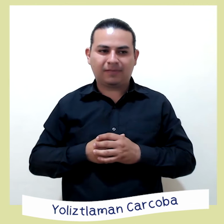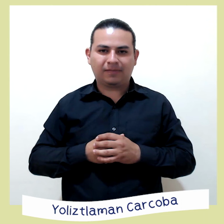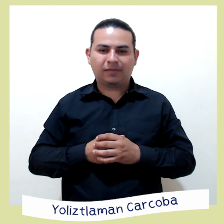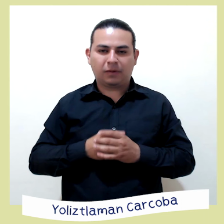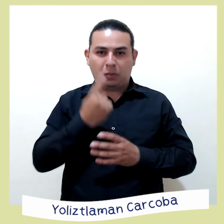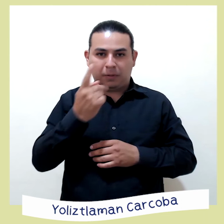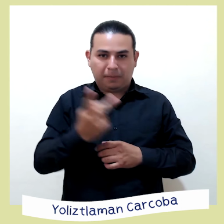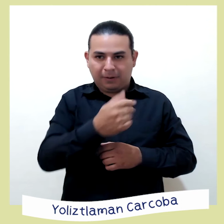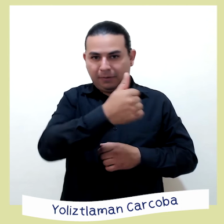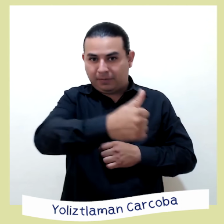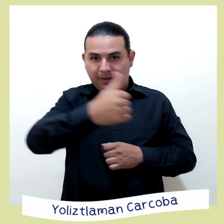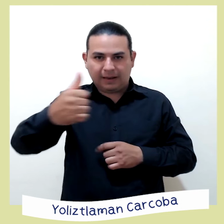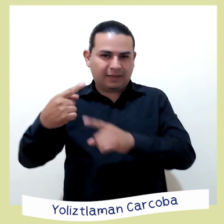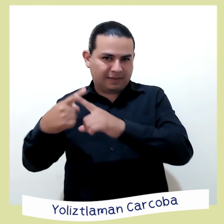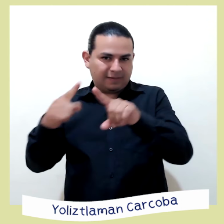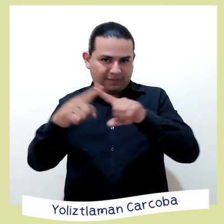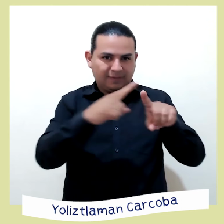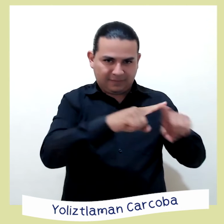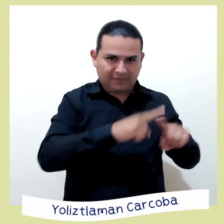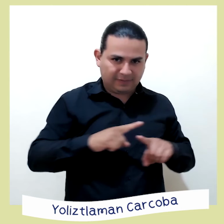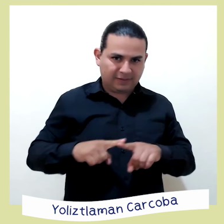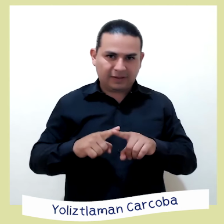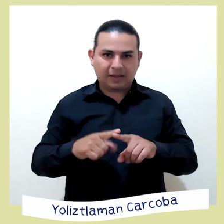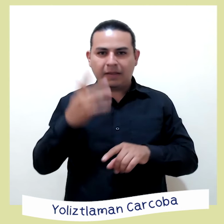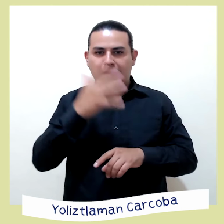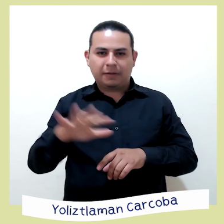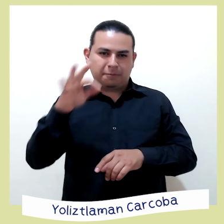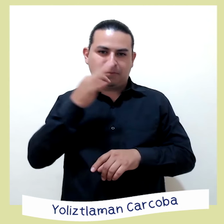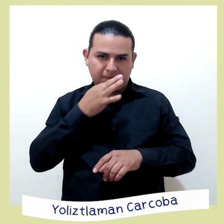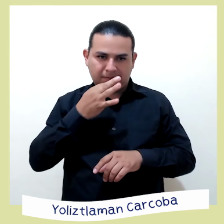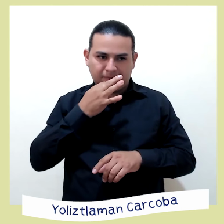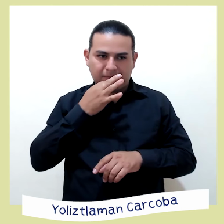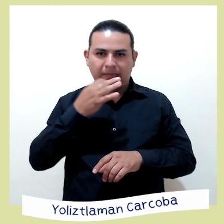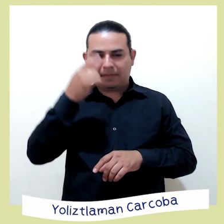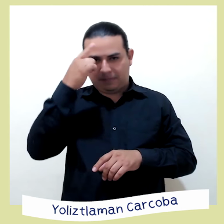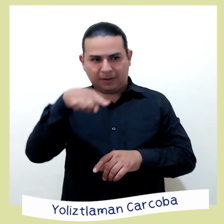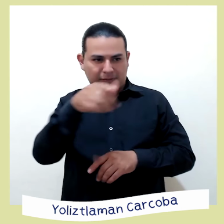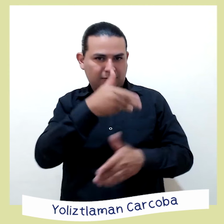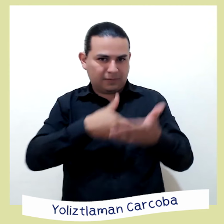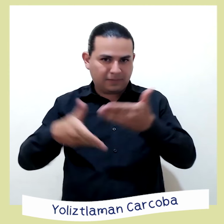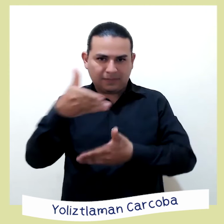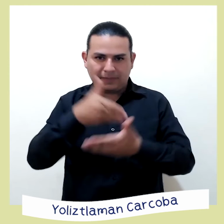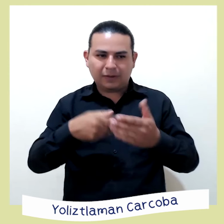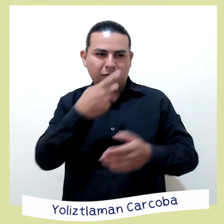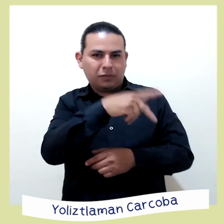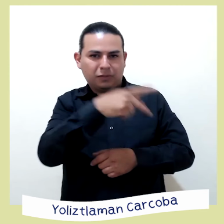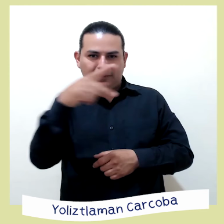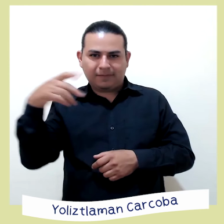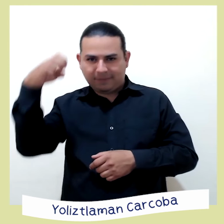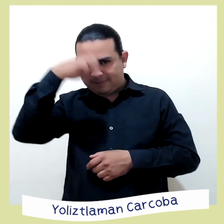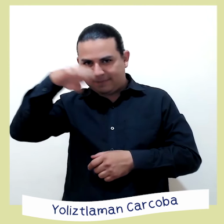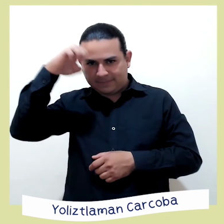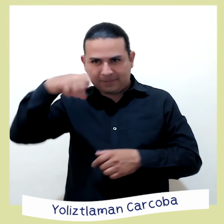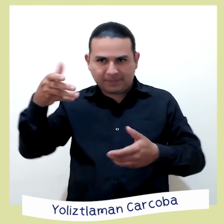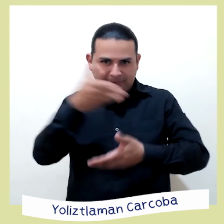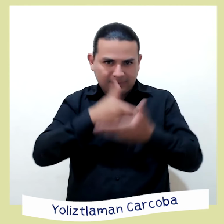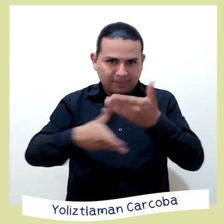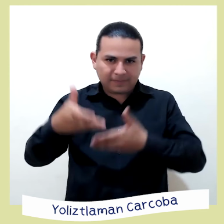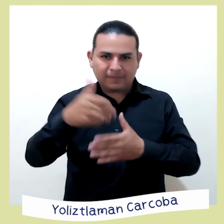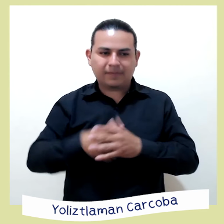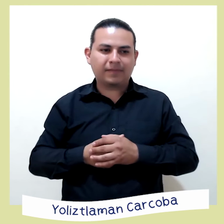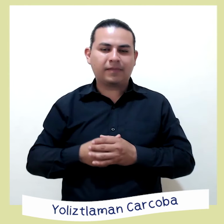segundo bloque. Ahora va a ser una pregunta dirigida a cada quien en particular, para la que tendrían 10 minutos para que nos compartan